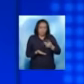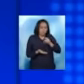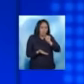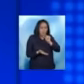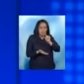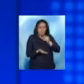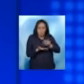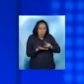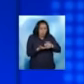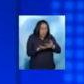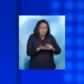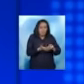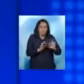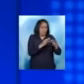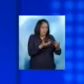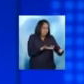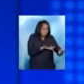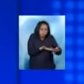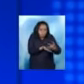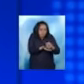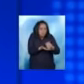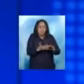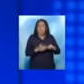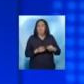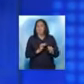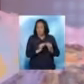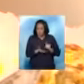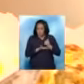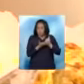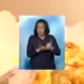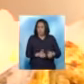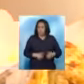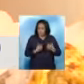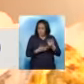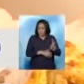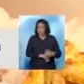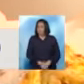para recaudar fondos que le ayudarán a reconstruir su vida.